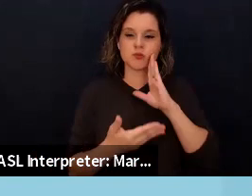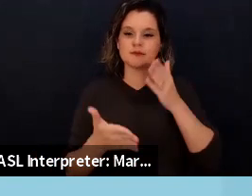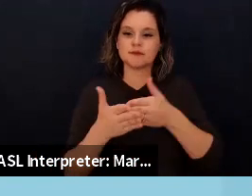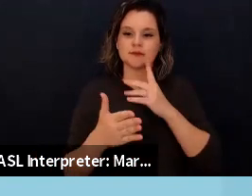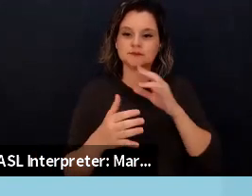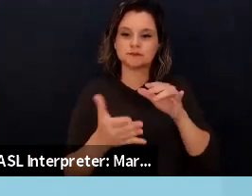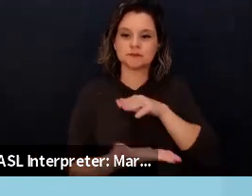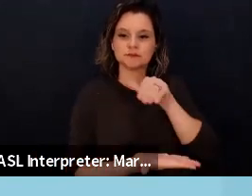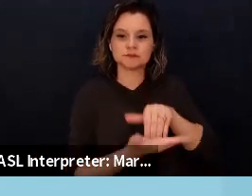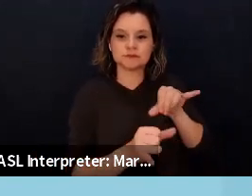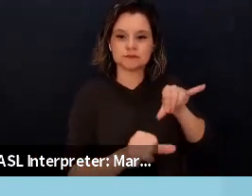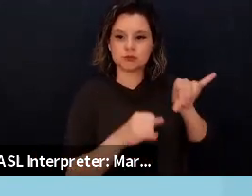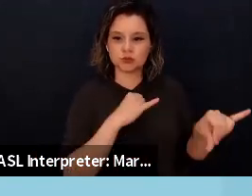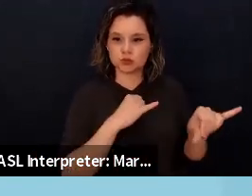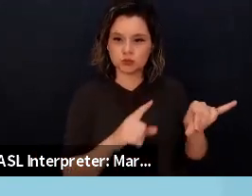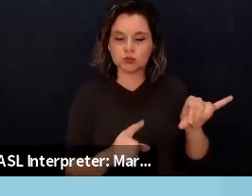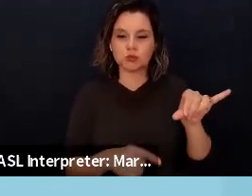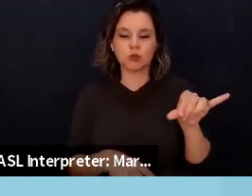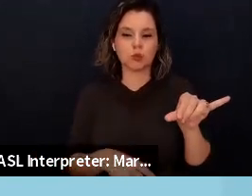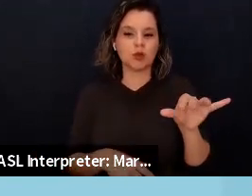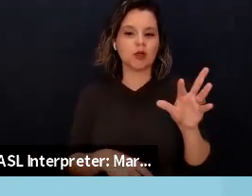detención. Entonces,